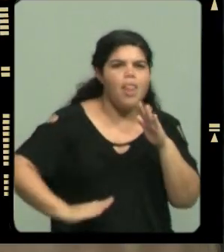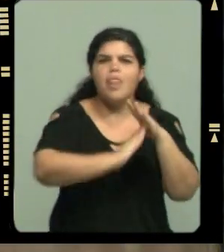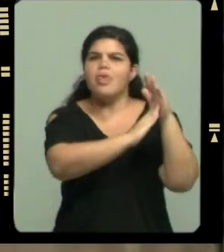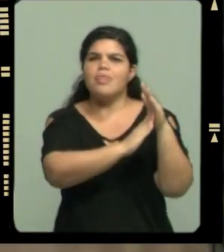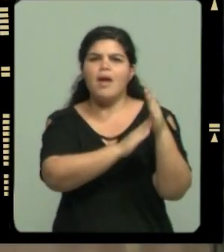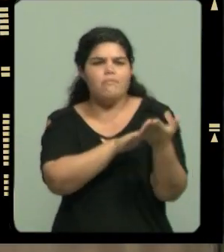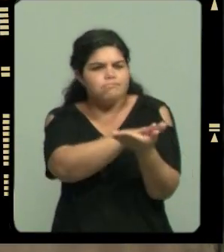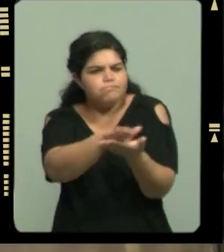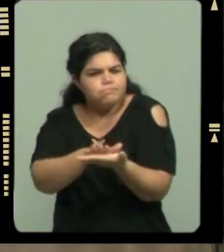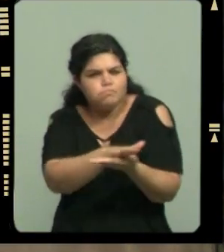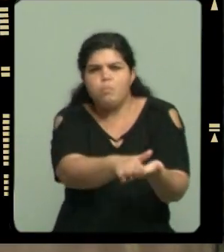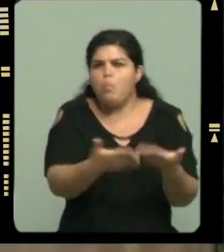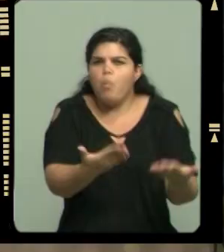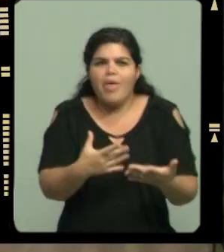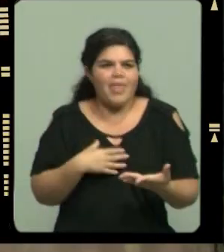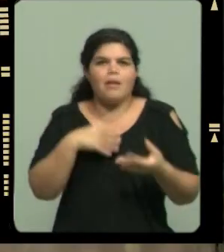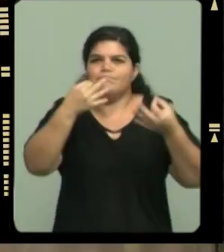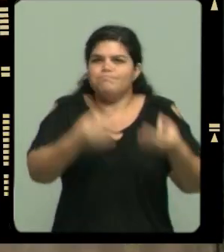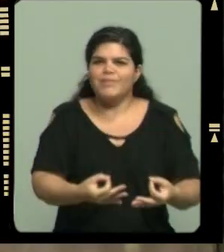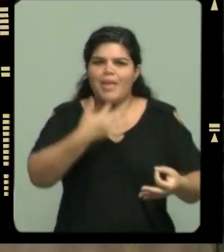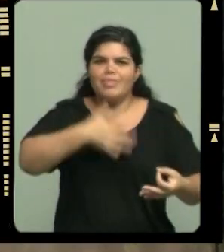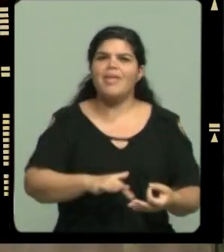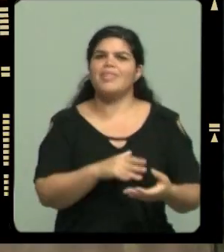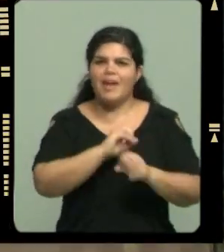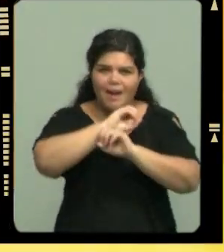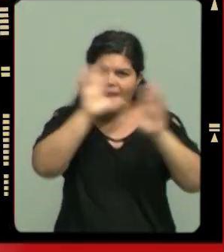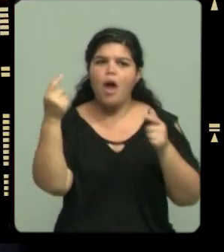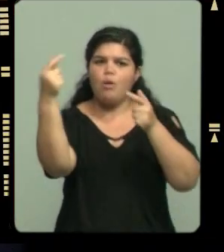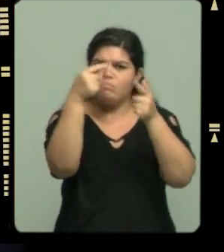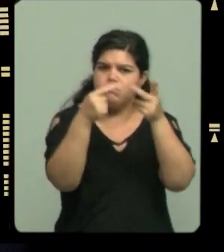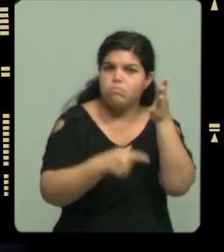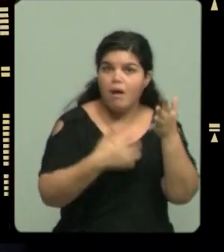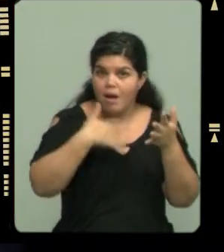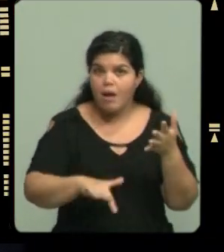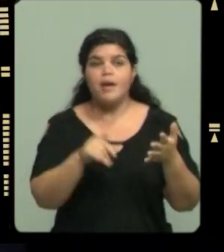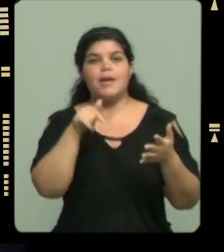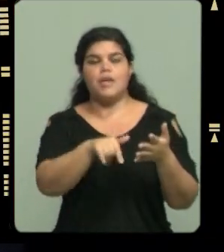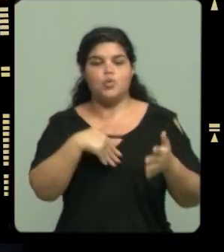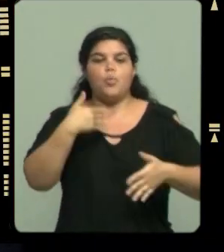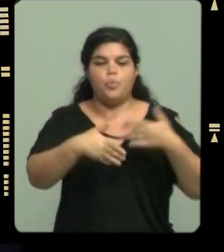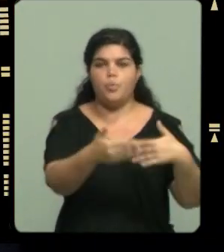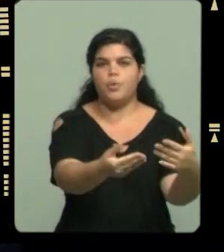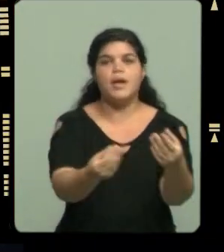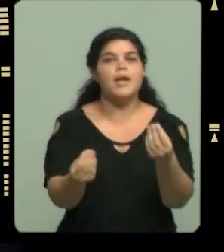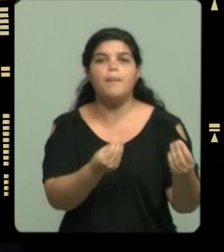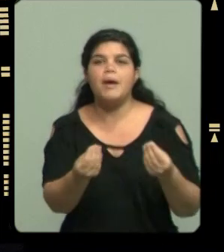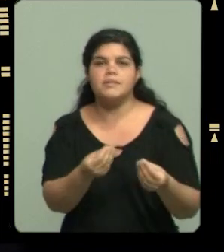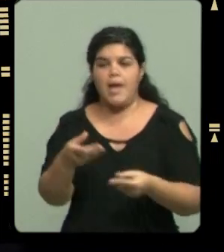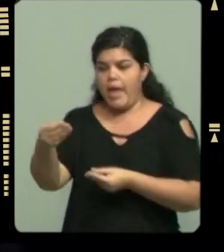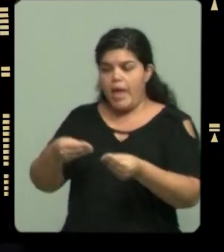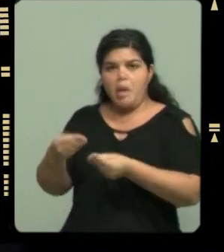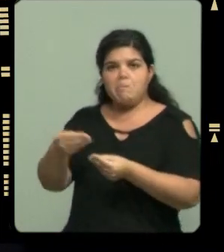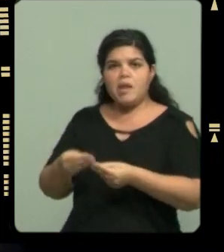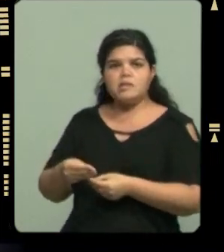atraer y retener talento hoy en día es la riqueza principal de las empresas, que pueden, porque gastan recursos en